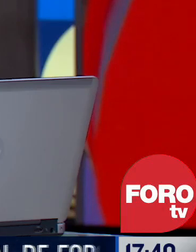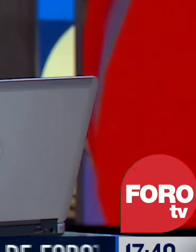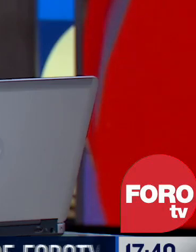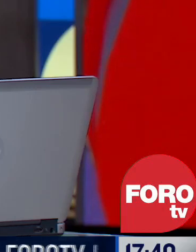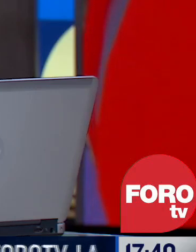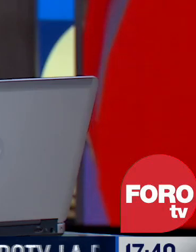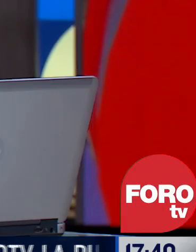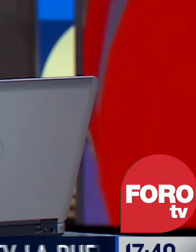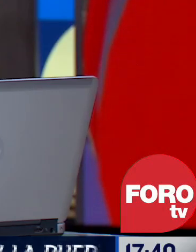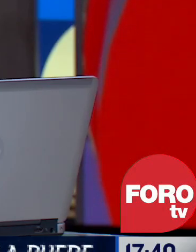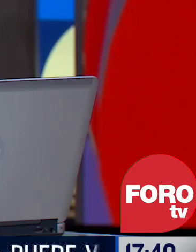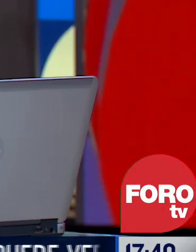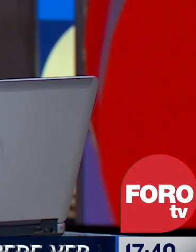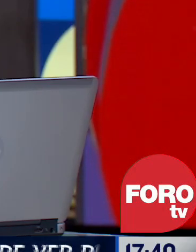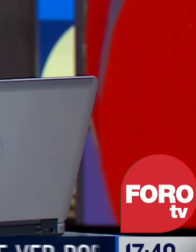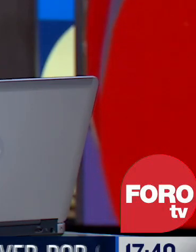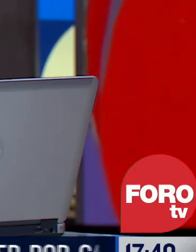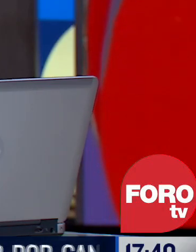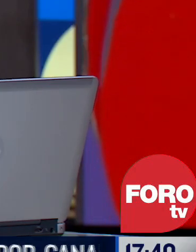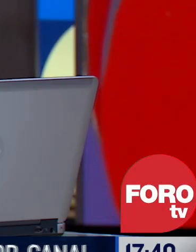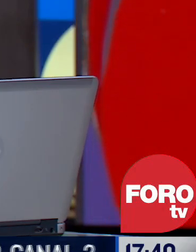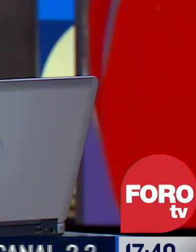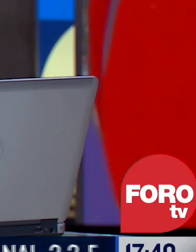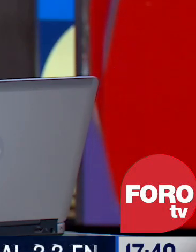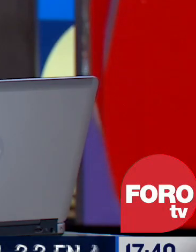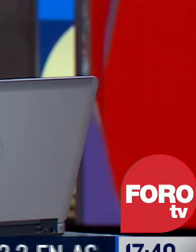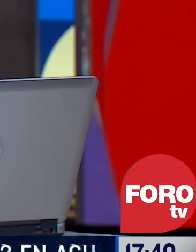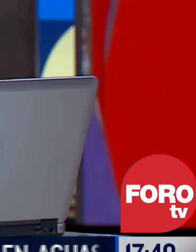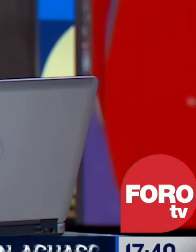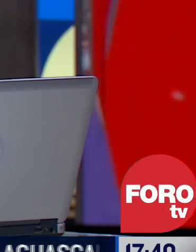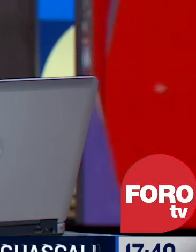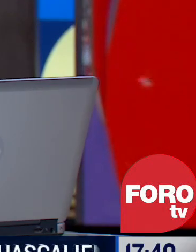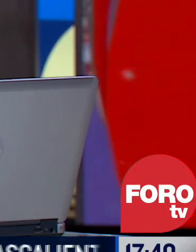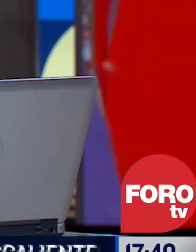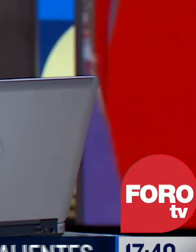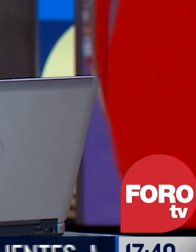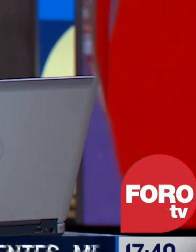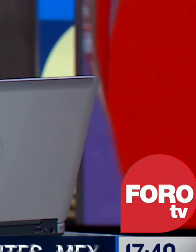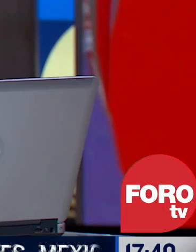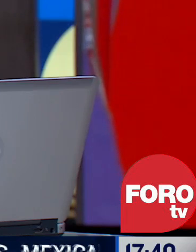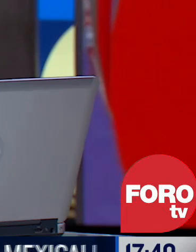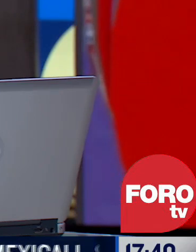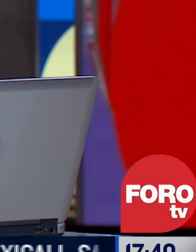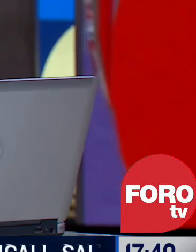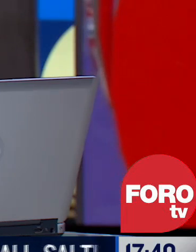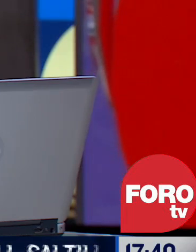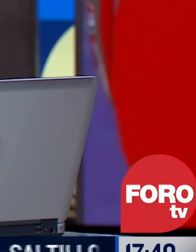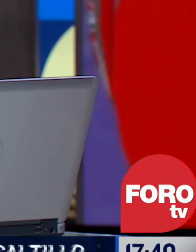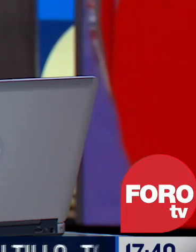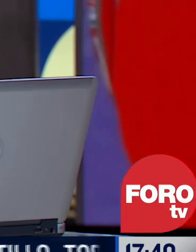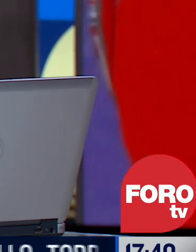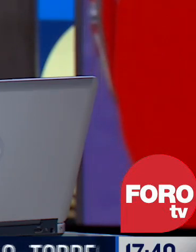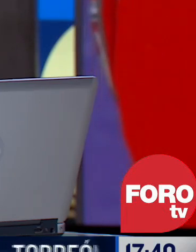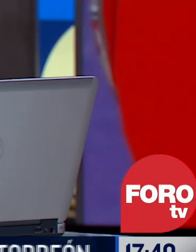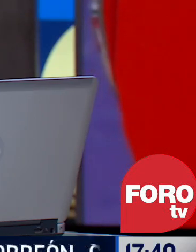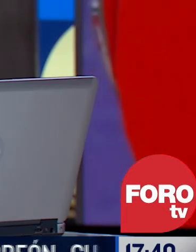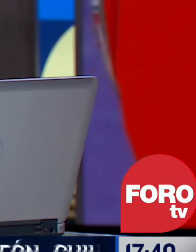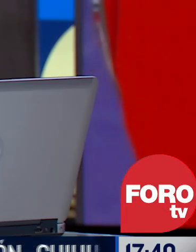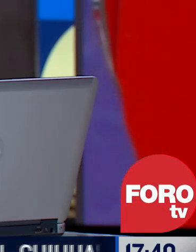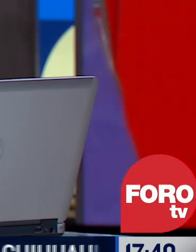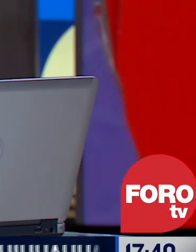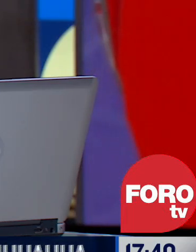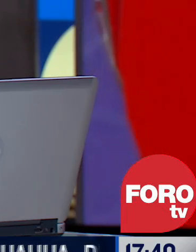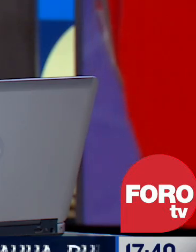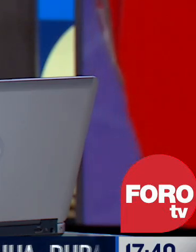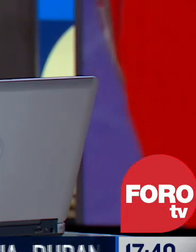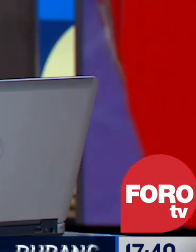Esta mañana se presentó una propuesta de reforma al sistema de pensiones. Esta propuesta busca que los trabajadores tengan acceso a un retiro justo